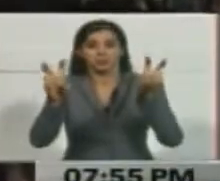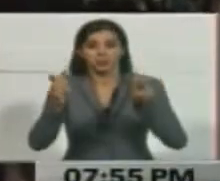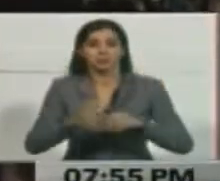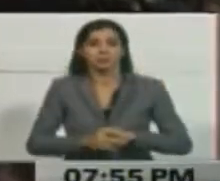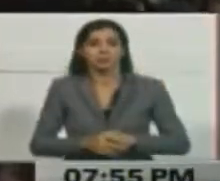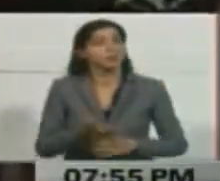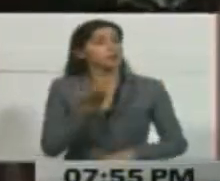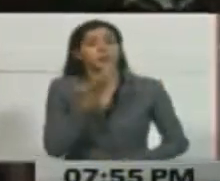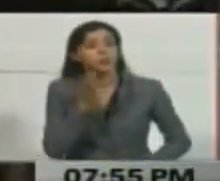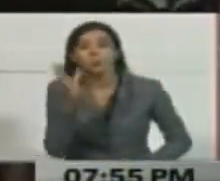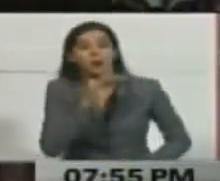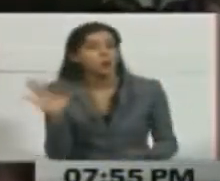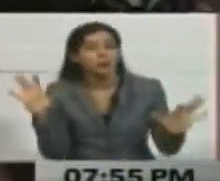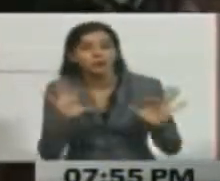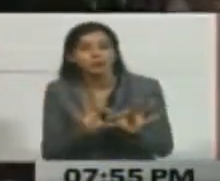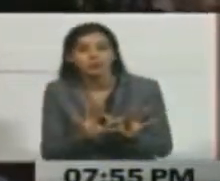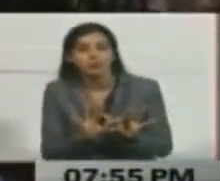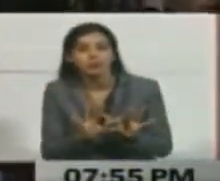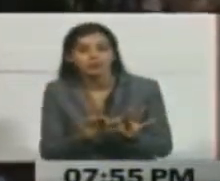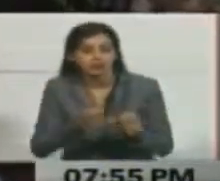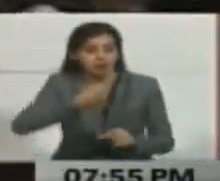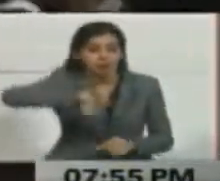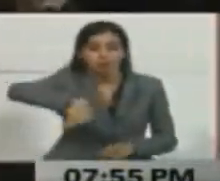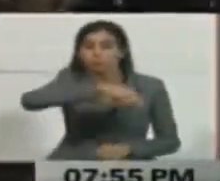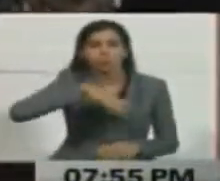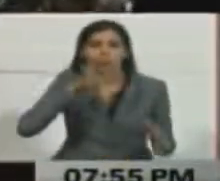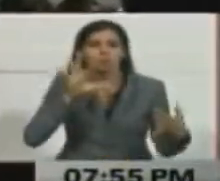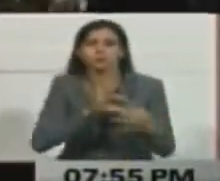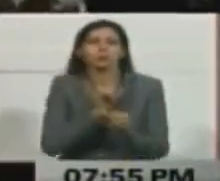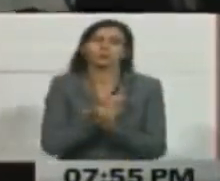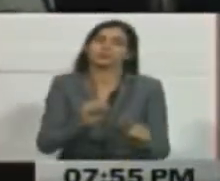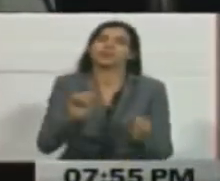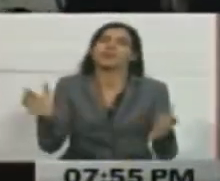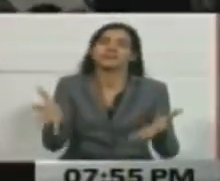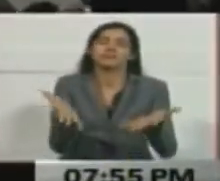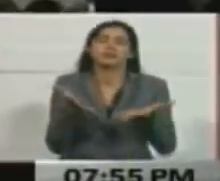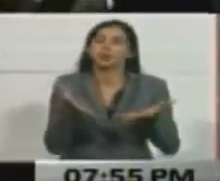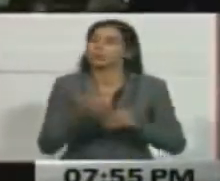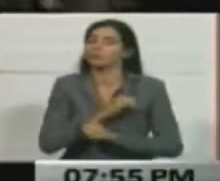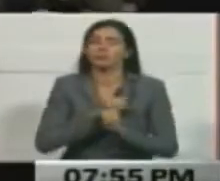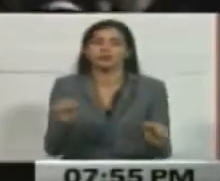Si no hay unidad entre nosotros, no habrá victoria.